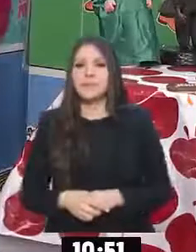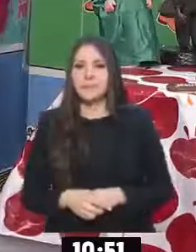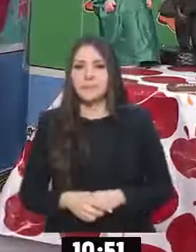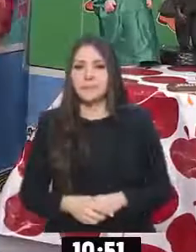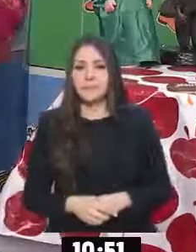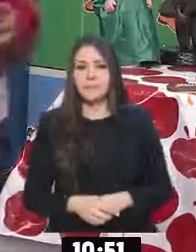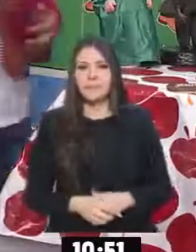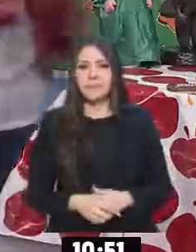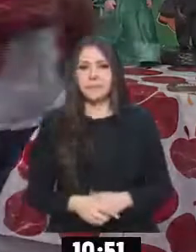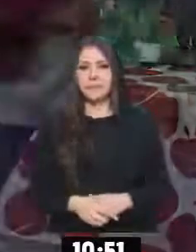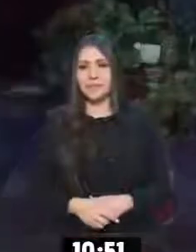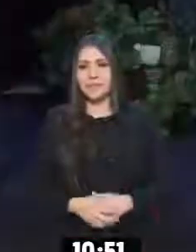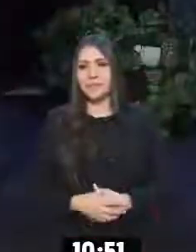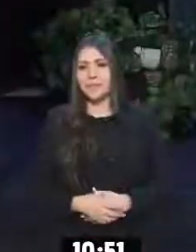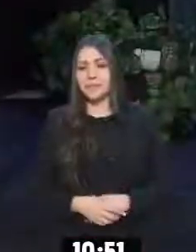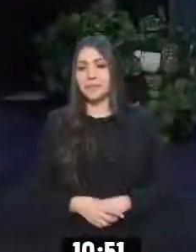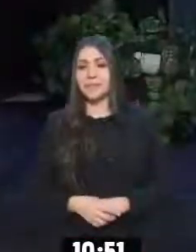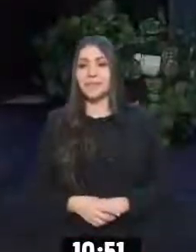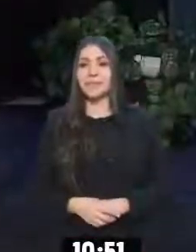¡Baby!